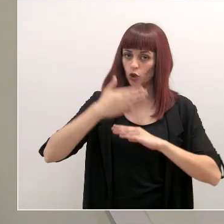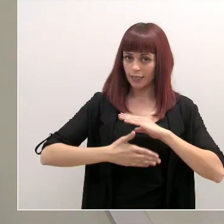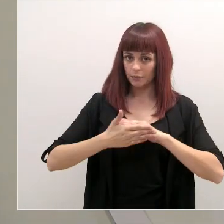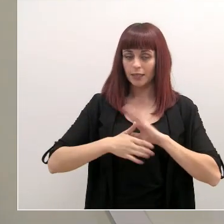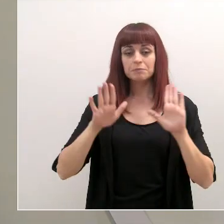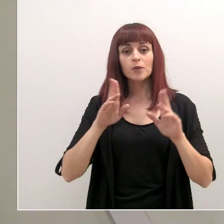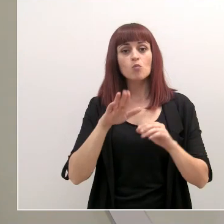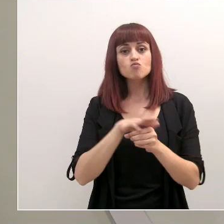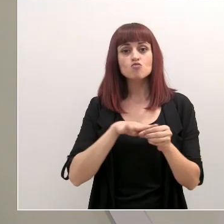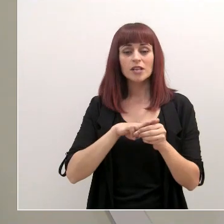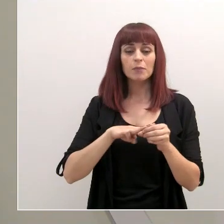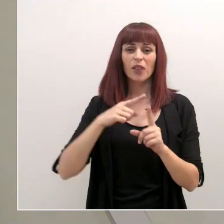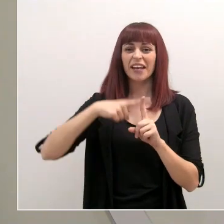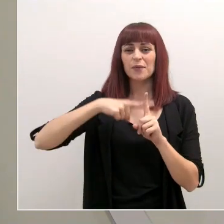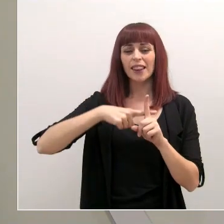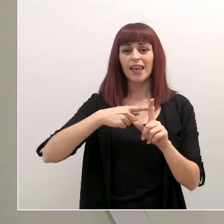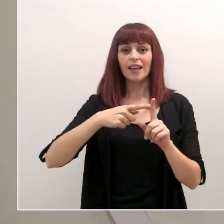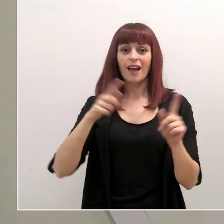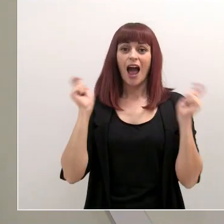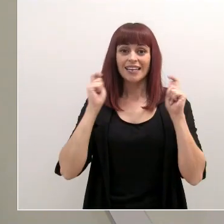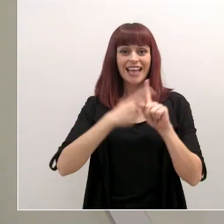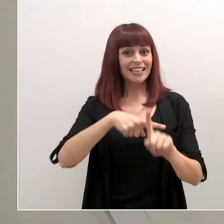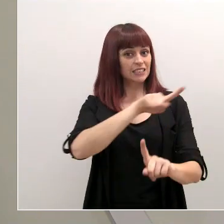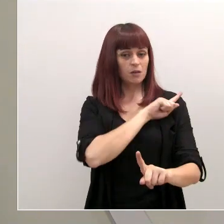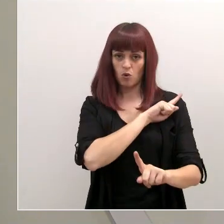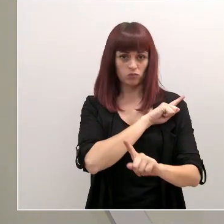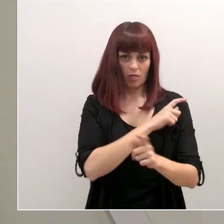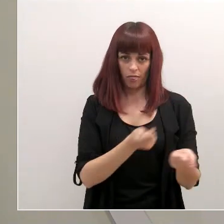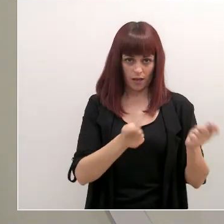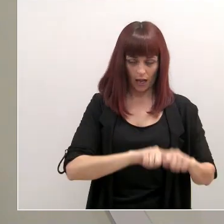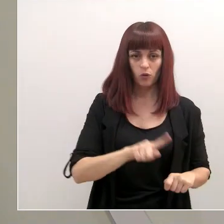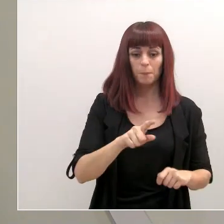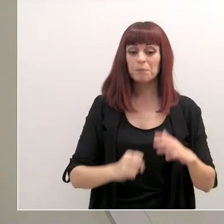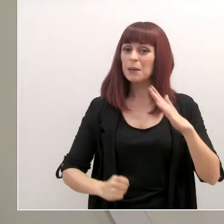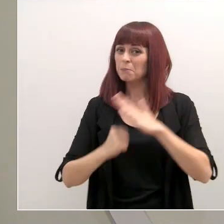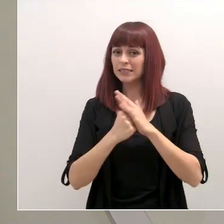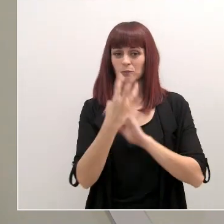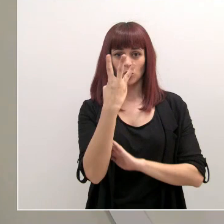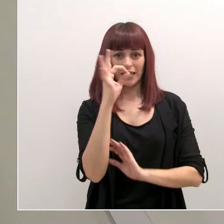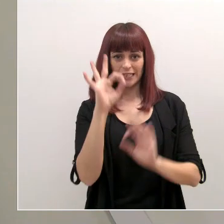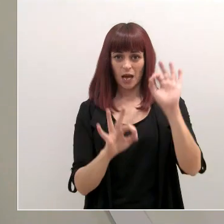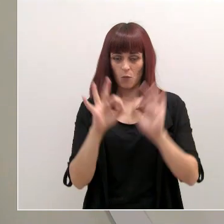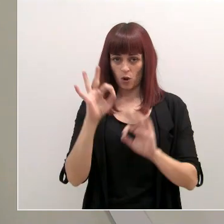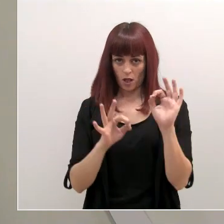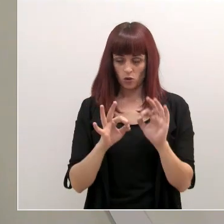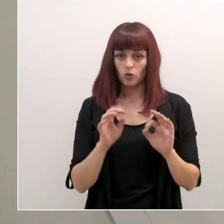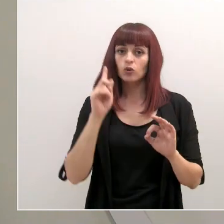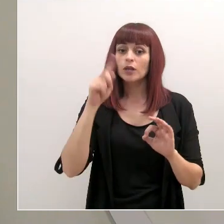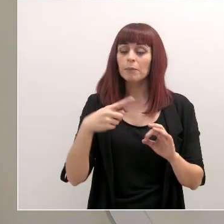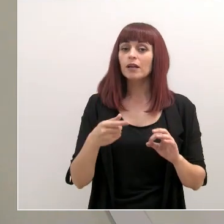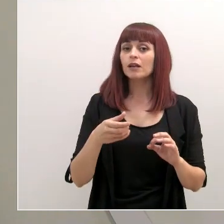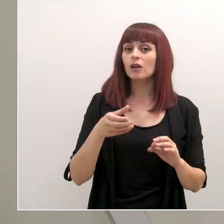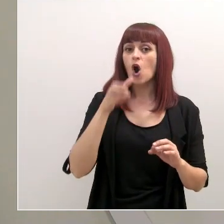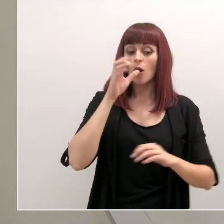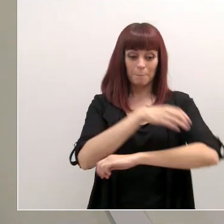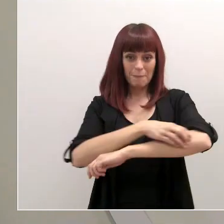salvo para el municipio con un nivel de alerta extremo, con un aforo máximo del 30%, manteniendo la prohibición del consumo